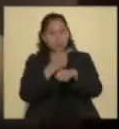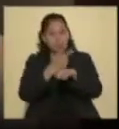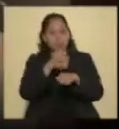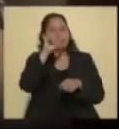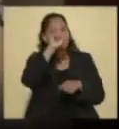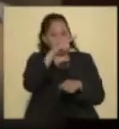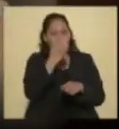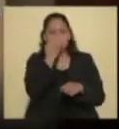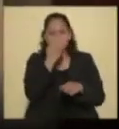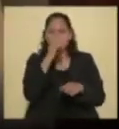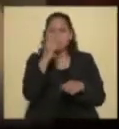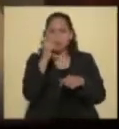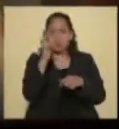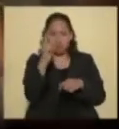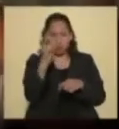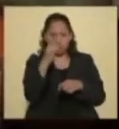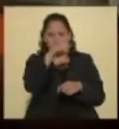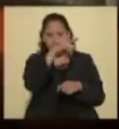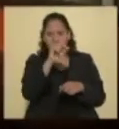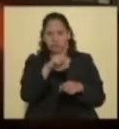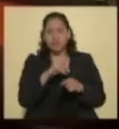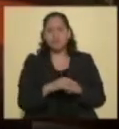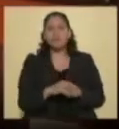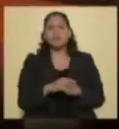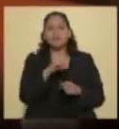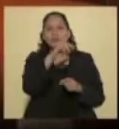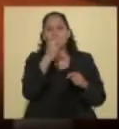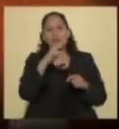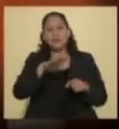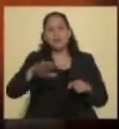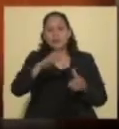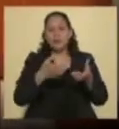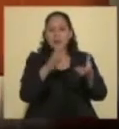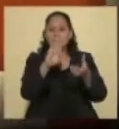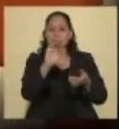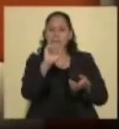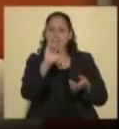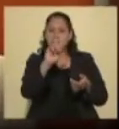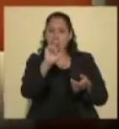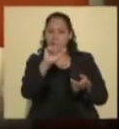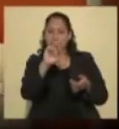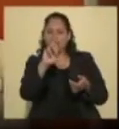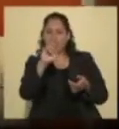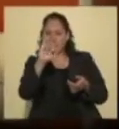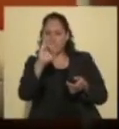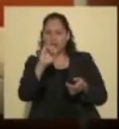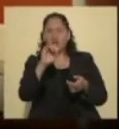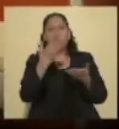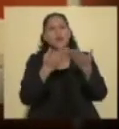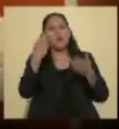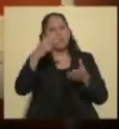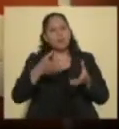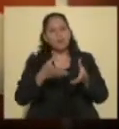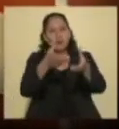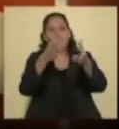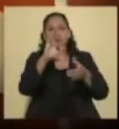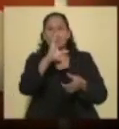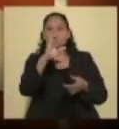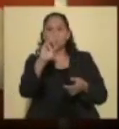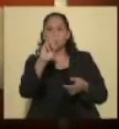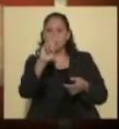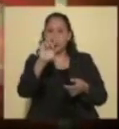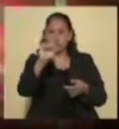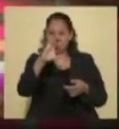también en el Simón Bolívar, en lo que era Valerio Trujano. Hoy en día se llama Río Churubusco, pero